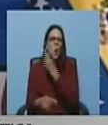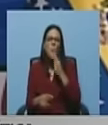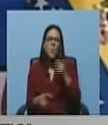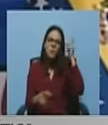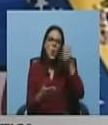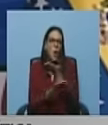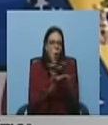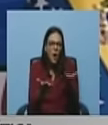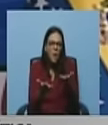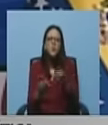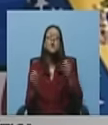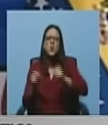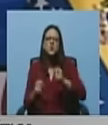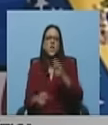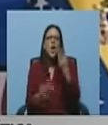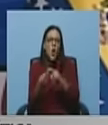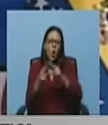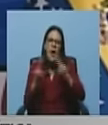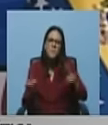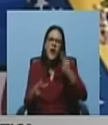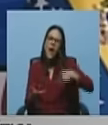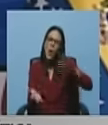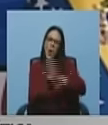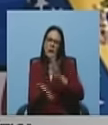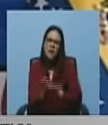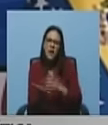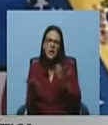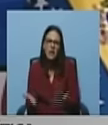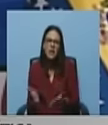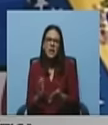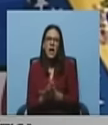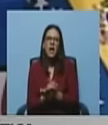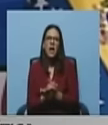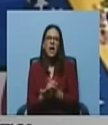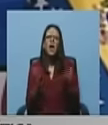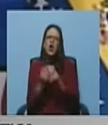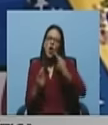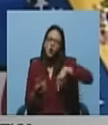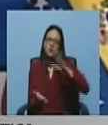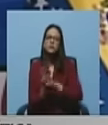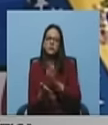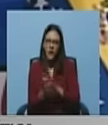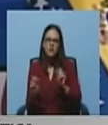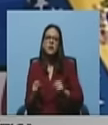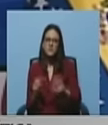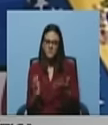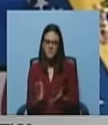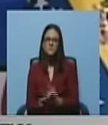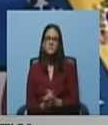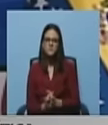pueblo, tenemos un compromiso con la paz, con la tranquilidad, con la tranquilidad.